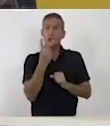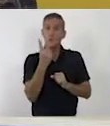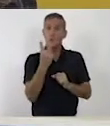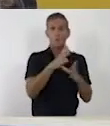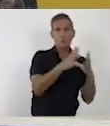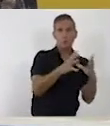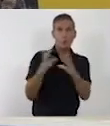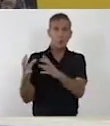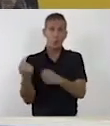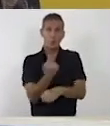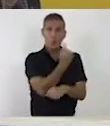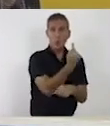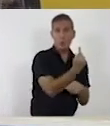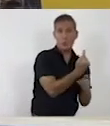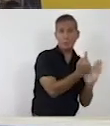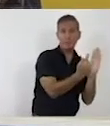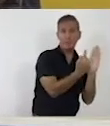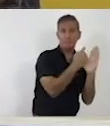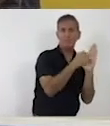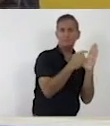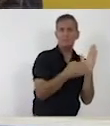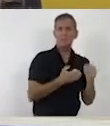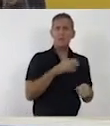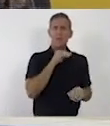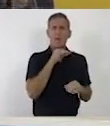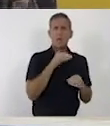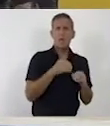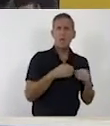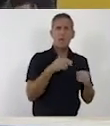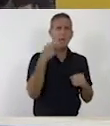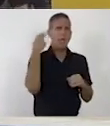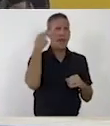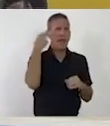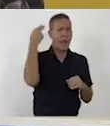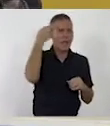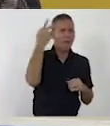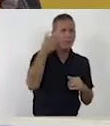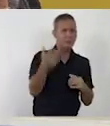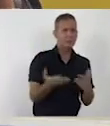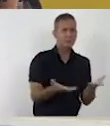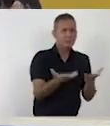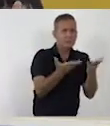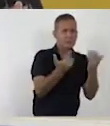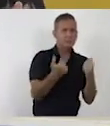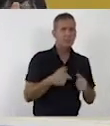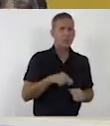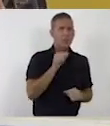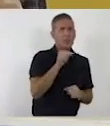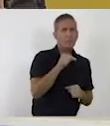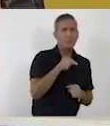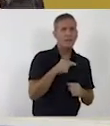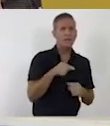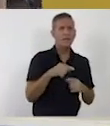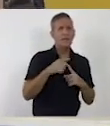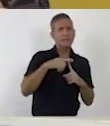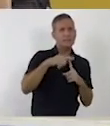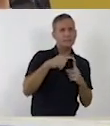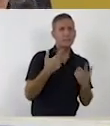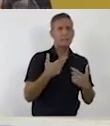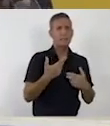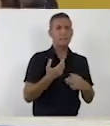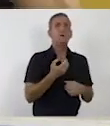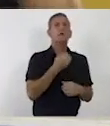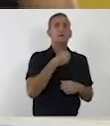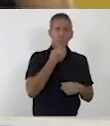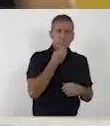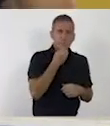va a tener dos momentos. En un primer momento les voy a hablar de qué habilidades ustedes tienen que desarrollar para esa actividad que van